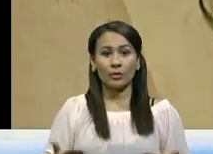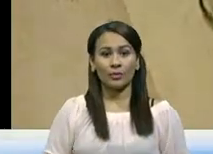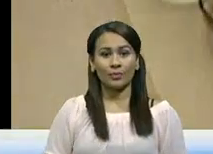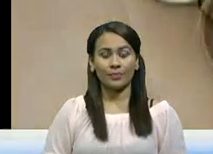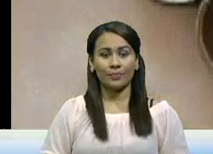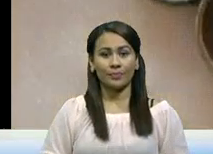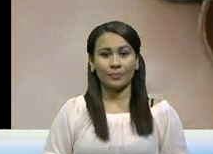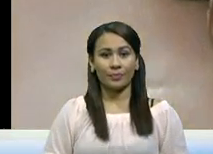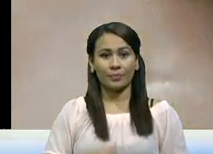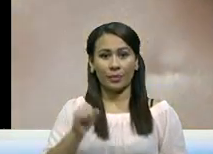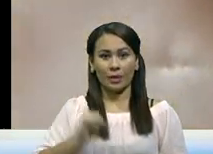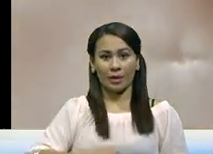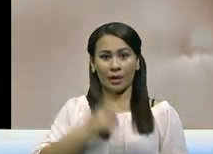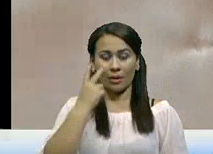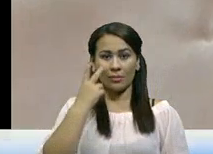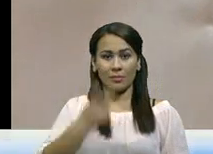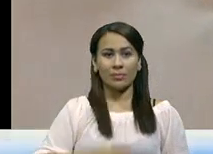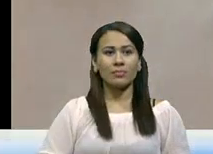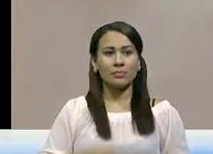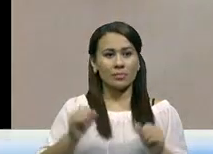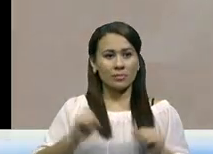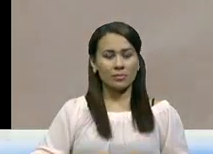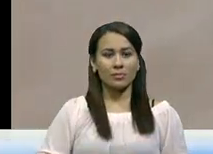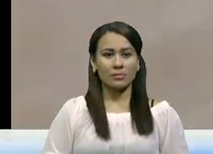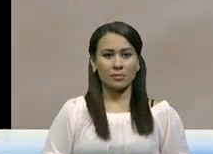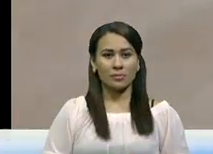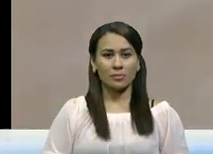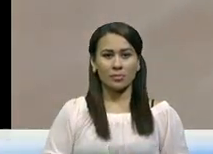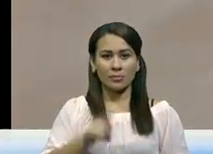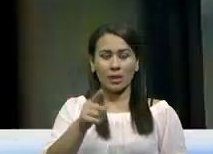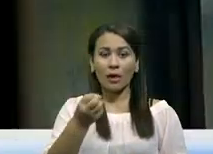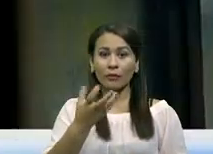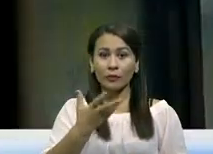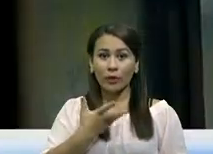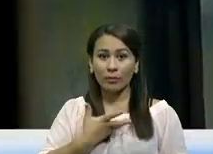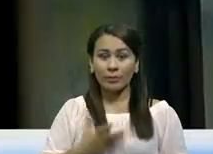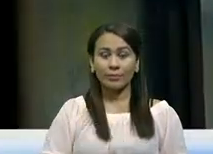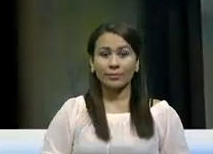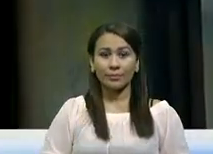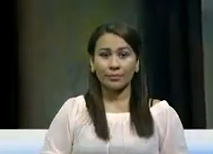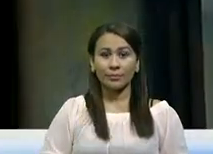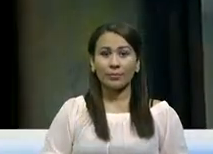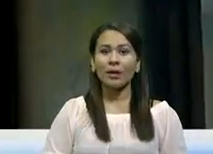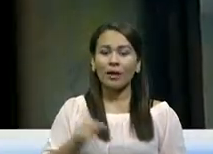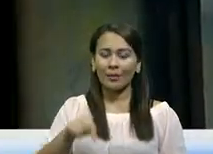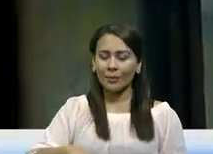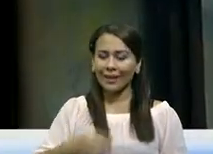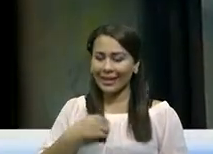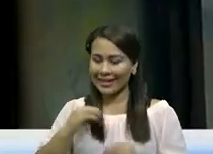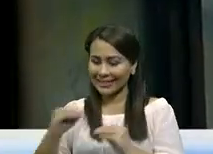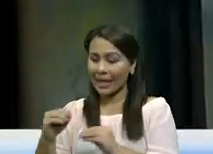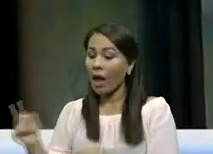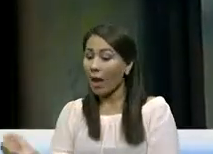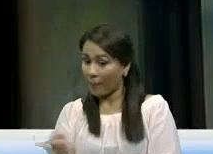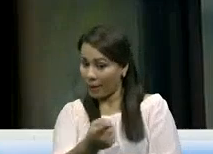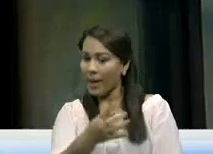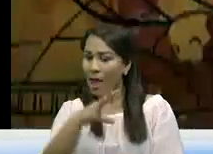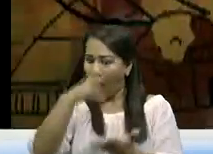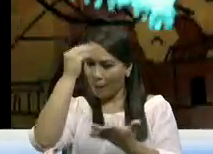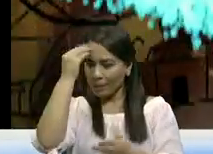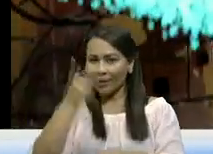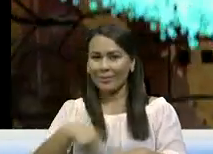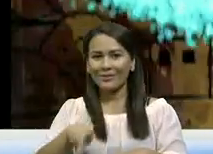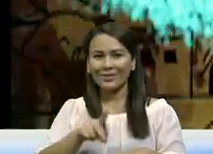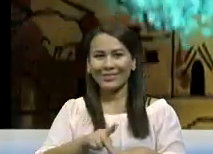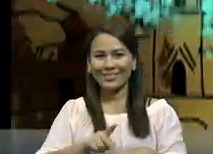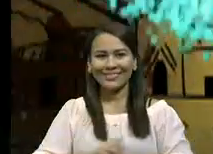a sus hijos, les decía al maestro, por favor, enséñele el oficio a mi hijo para que tenga alguna profesión.